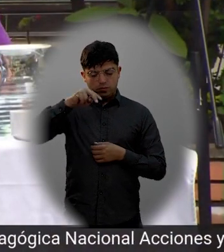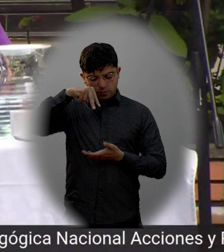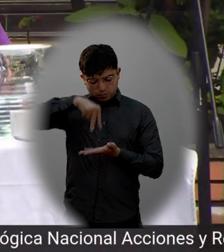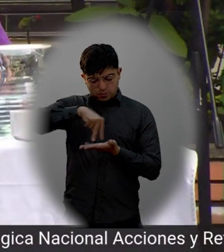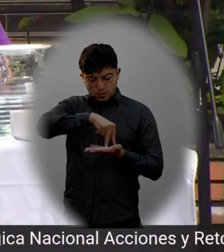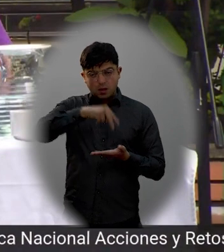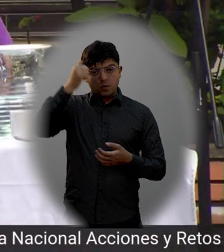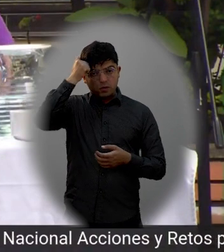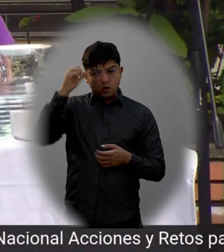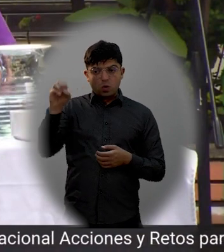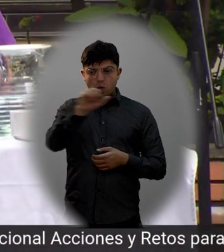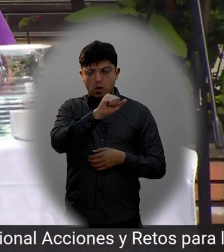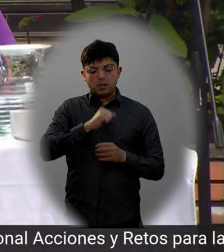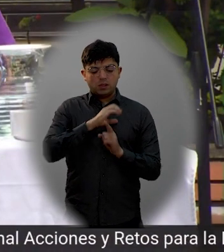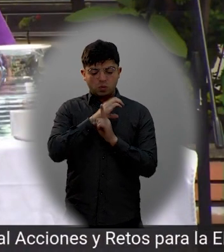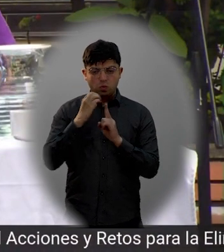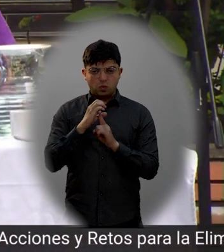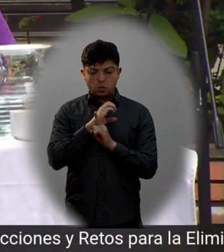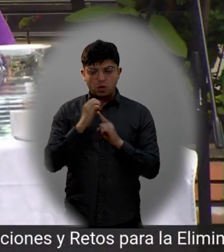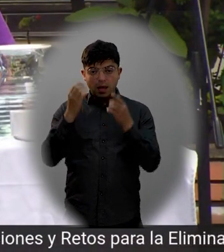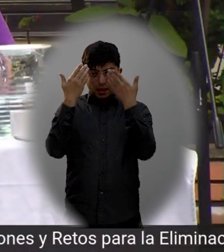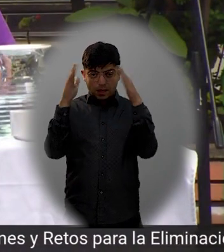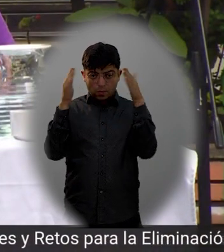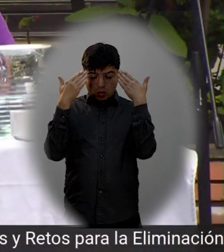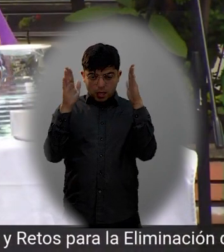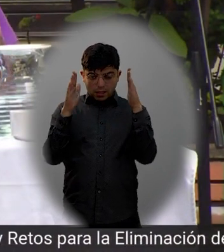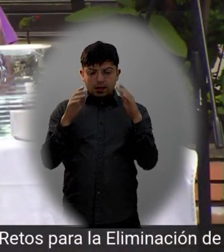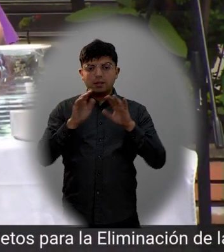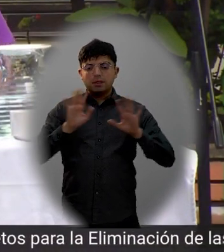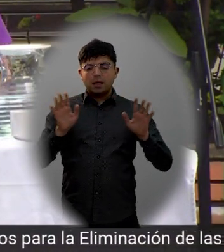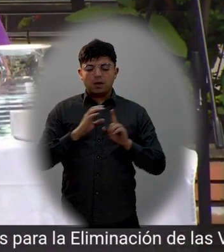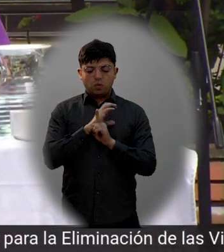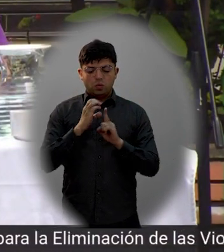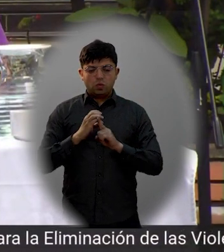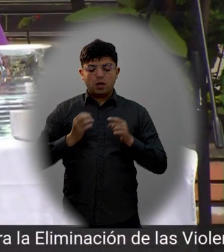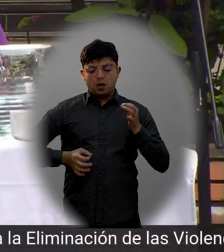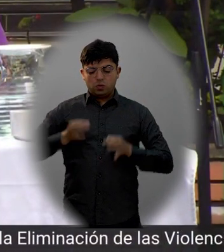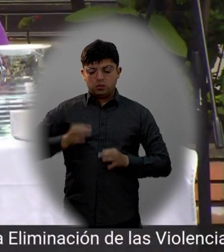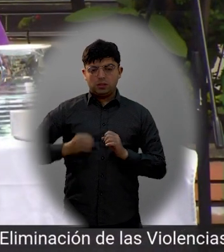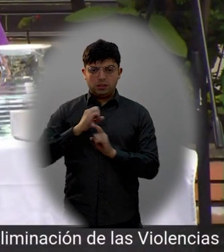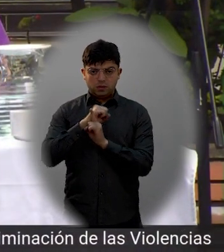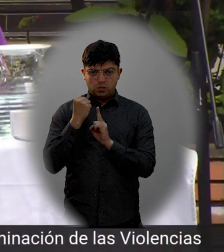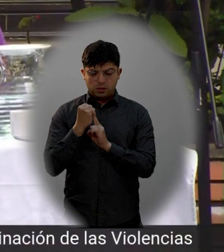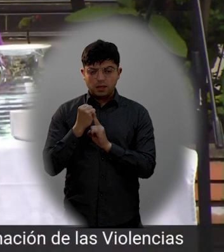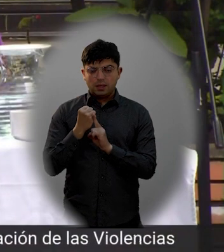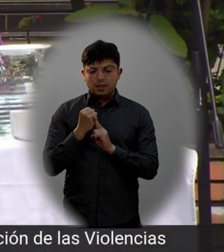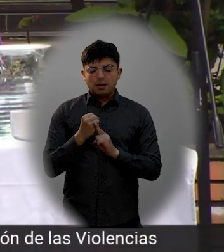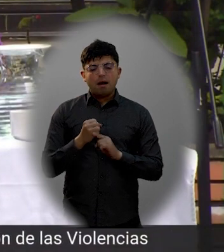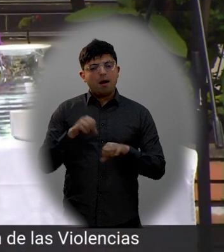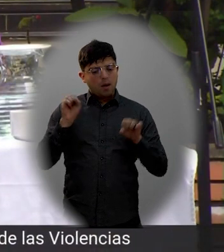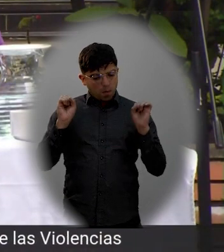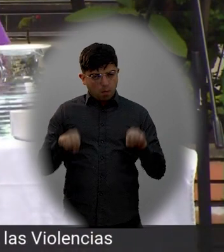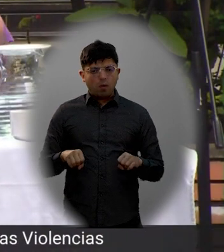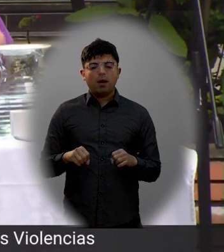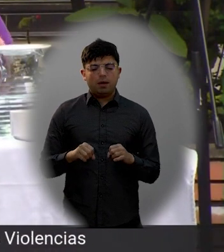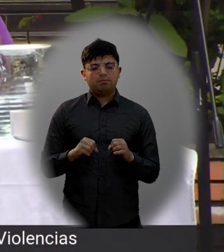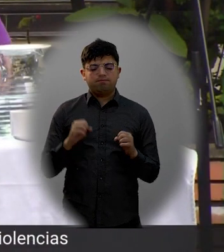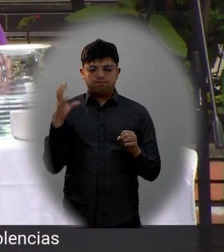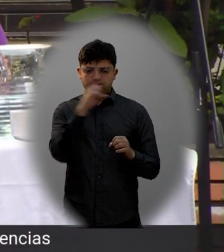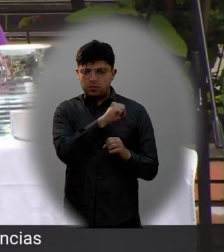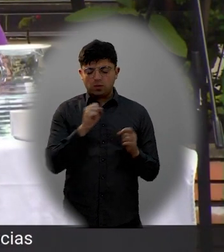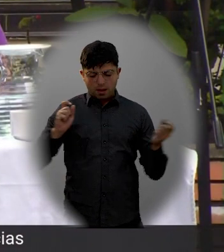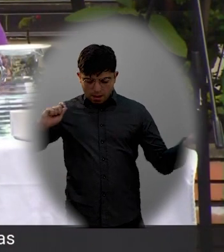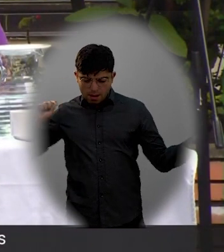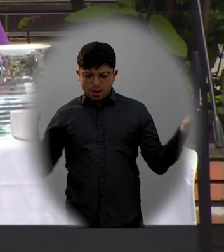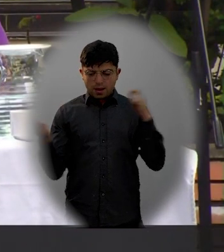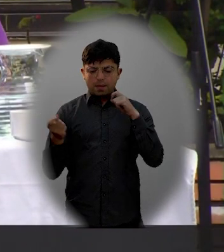maestras para generar una cultura democrática, una cultura de la justicia social que nos permita precisamente